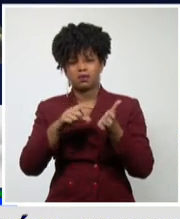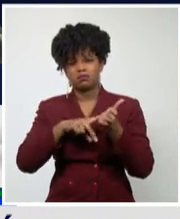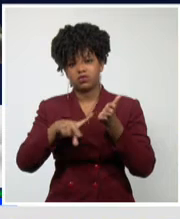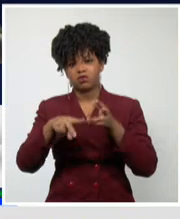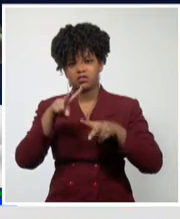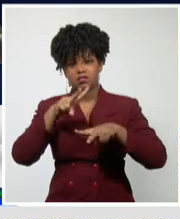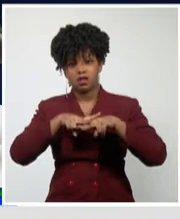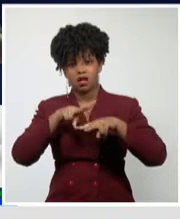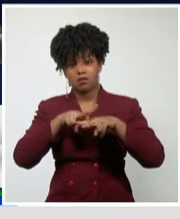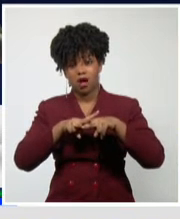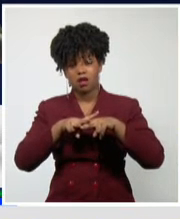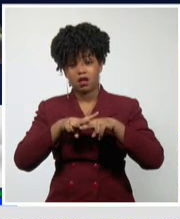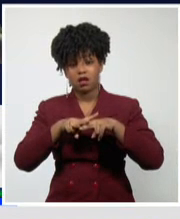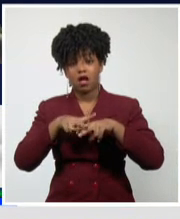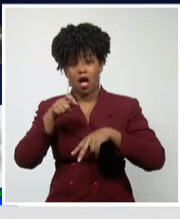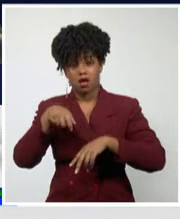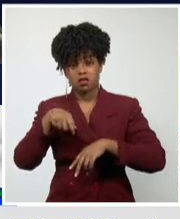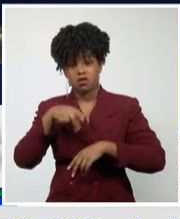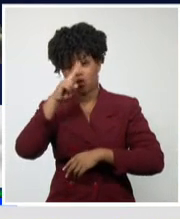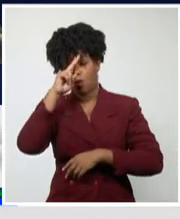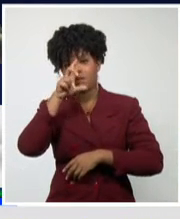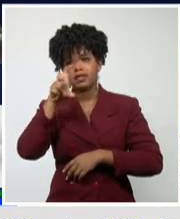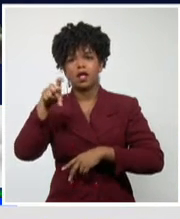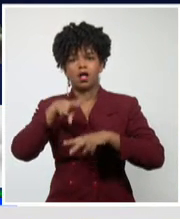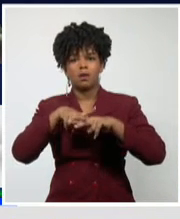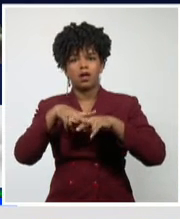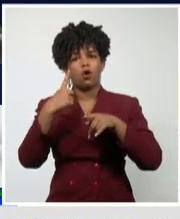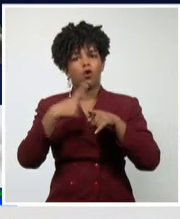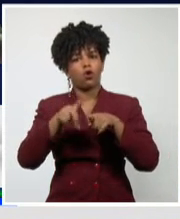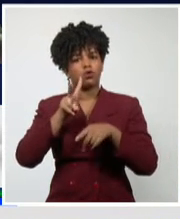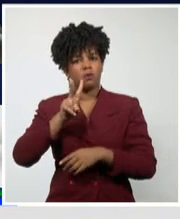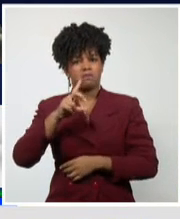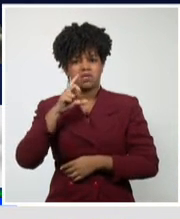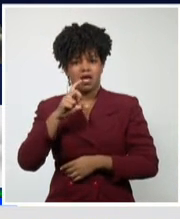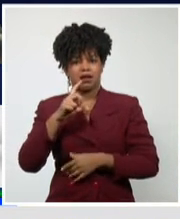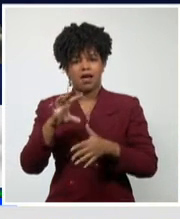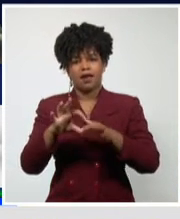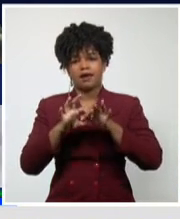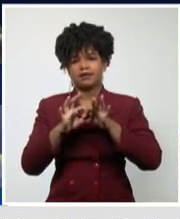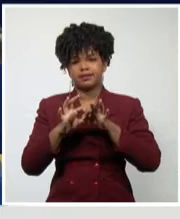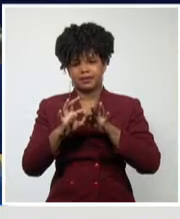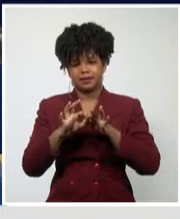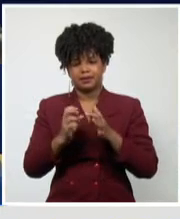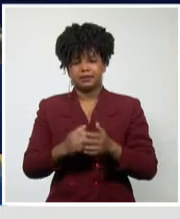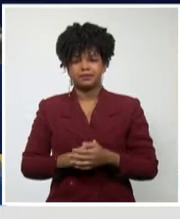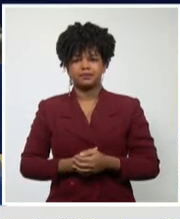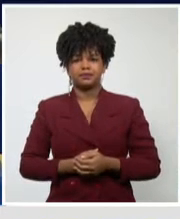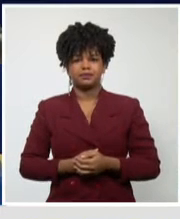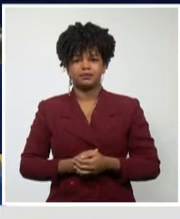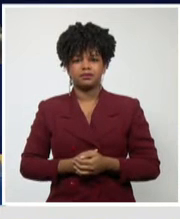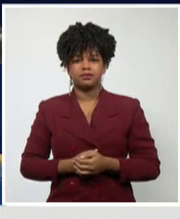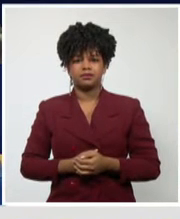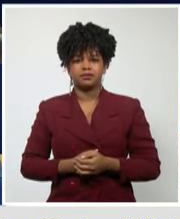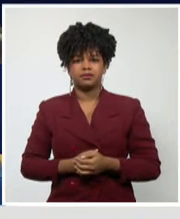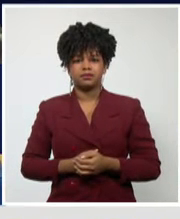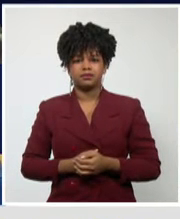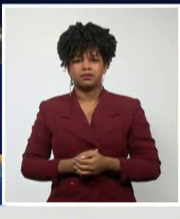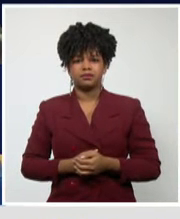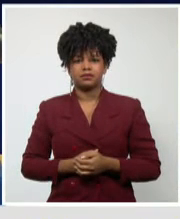Hospital Salvador Allende, y uno de Villa Clara, del Hospital Militar Manuel Fajardo. Estos son de los que se